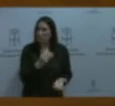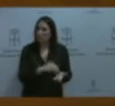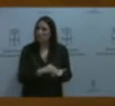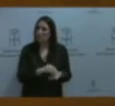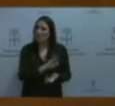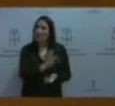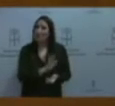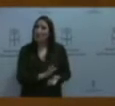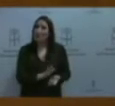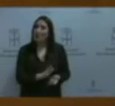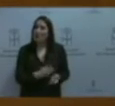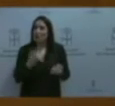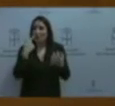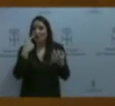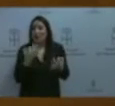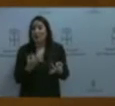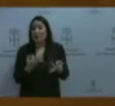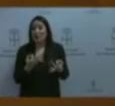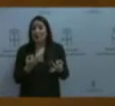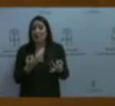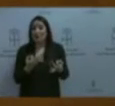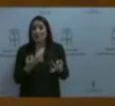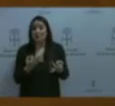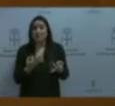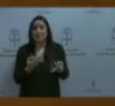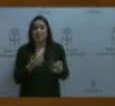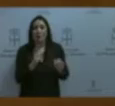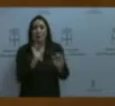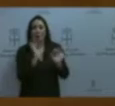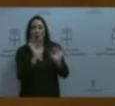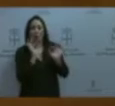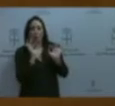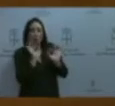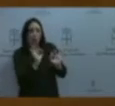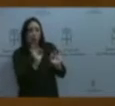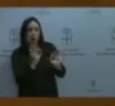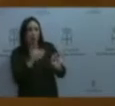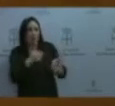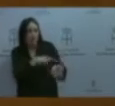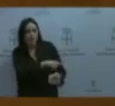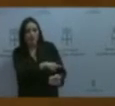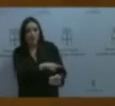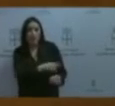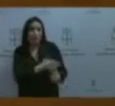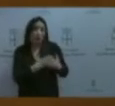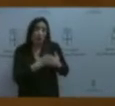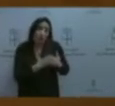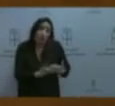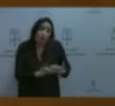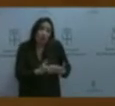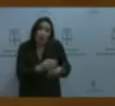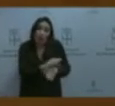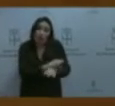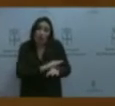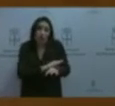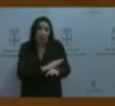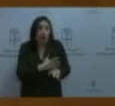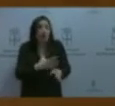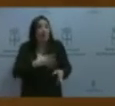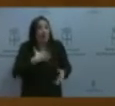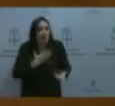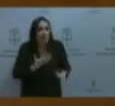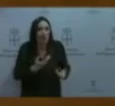que efectivamente damos en el blanco o ponemos el dedo en una llaga. Yo lo siento mucho, consejero, pero por mucho que escuezan